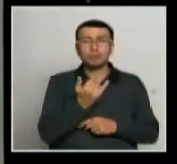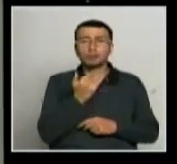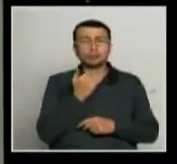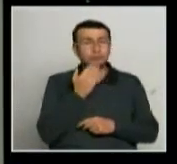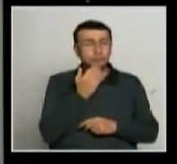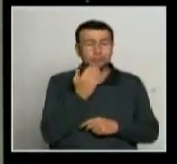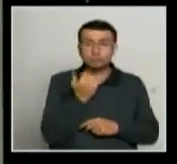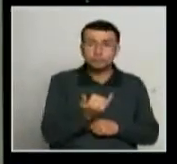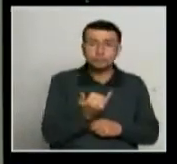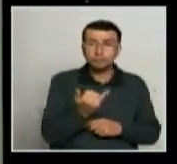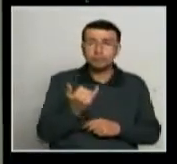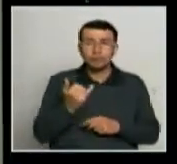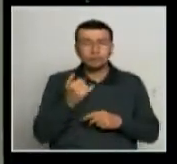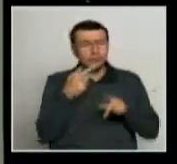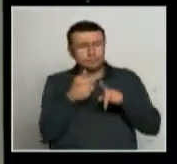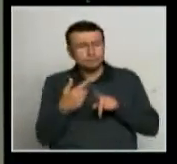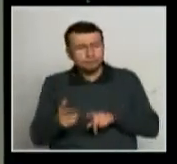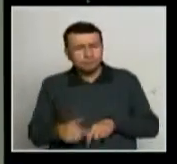las paredes de las arterias,